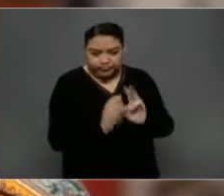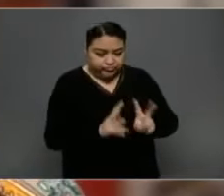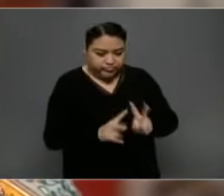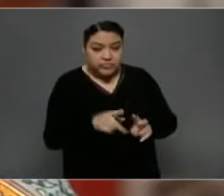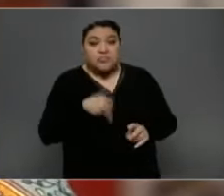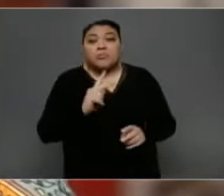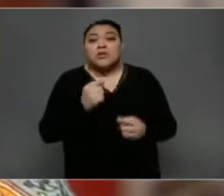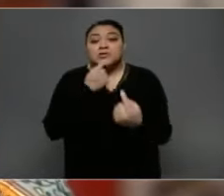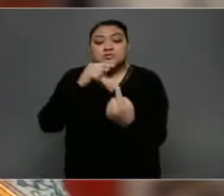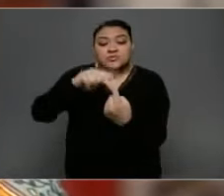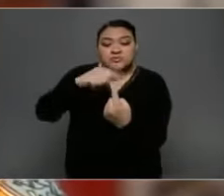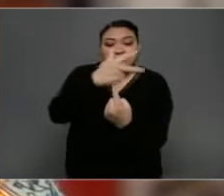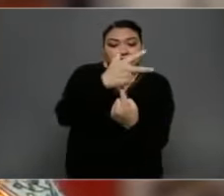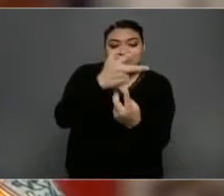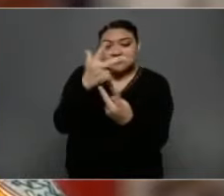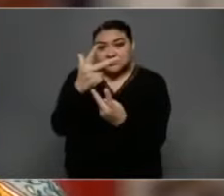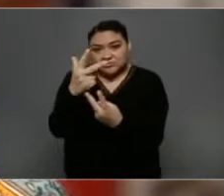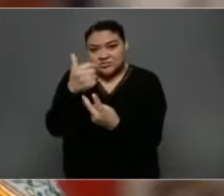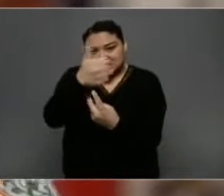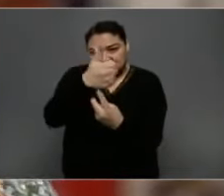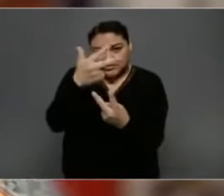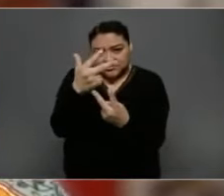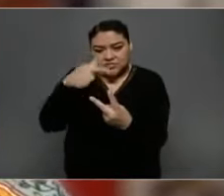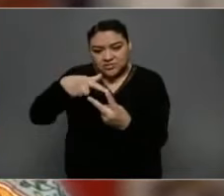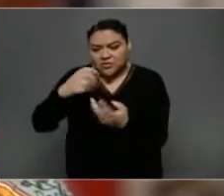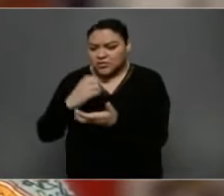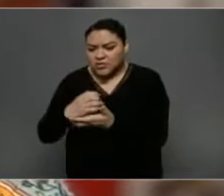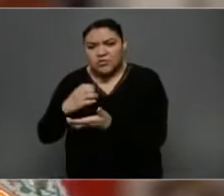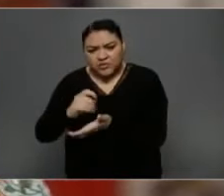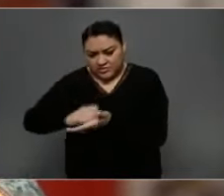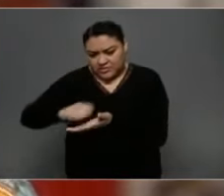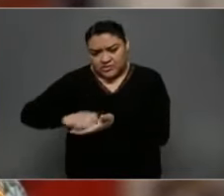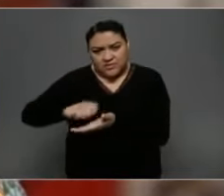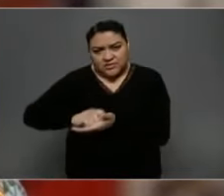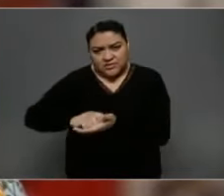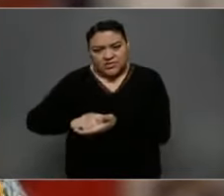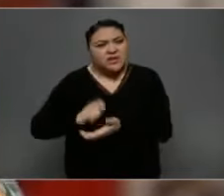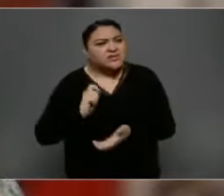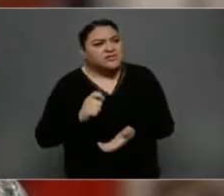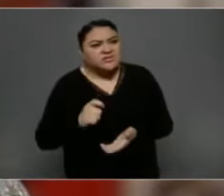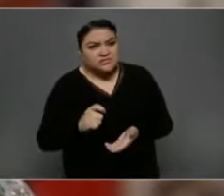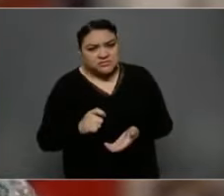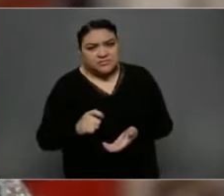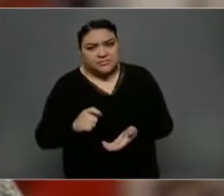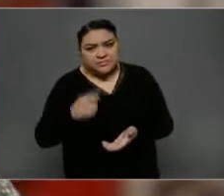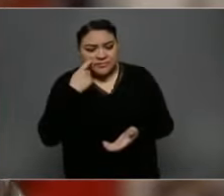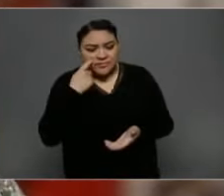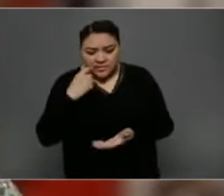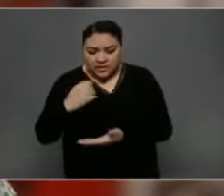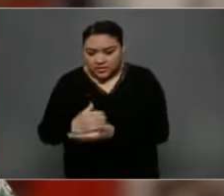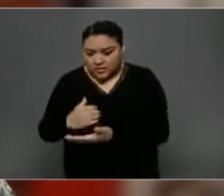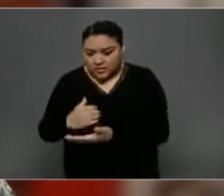cuando ellas tienen que hacer una actividad en su cuaderno eso significa que una vez que termine yo tengo que mandarle la